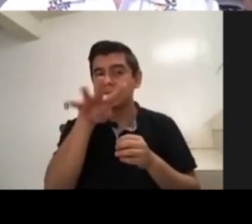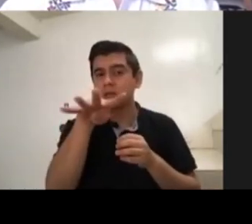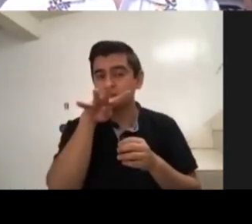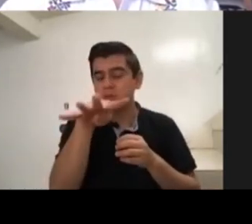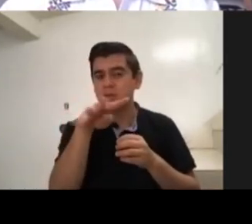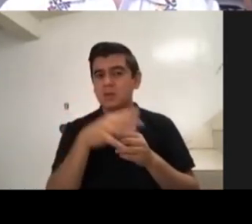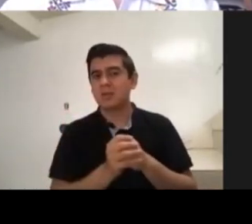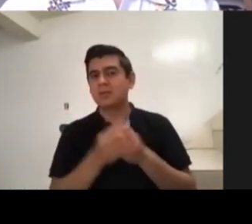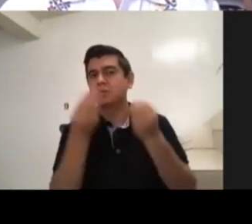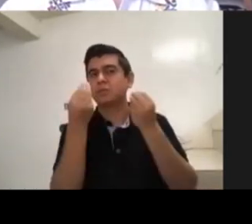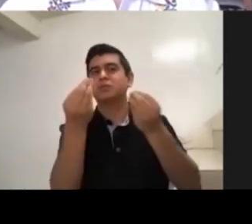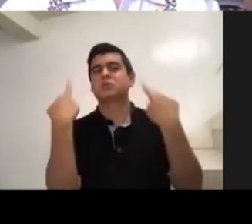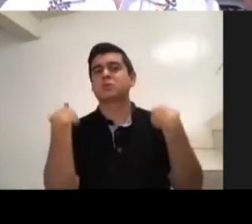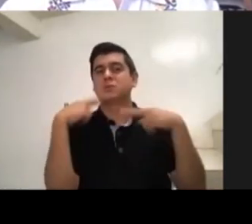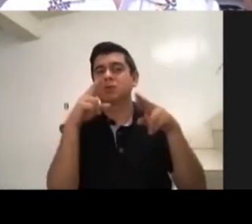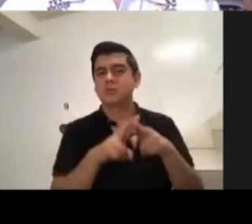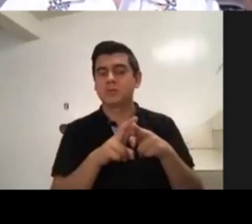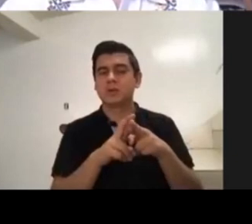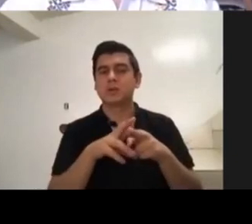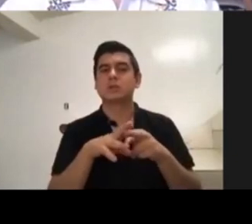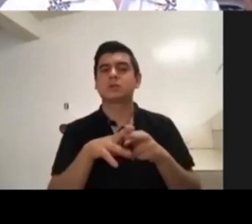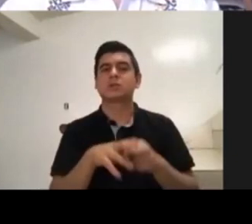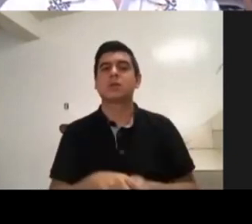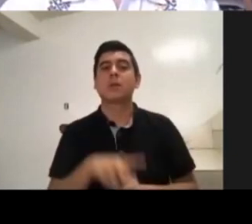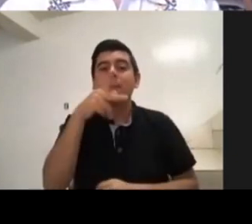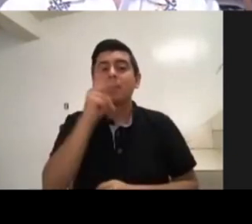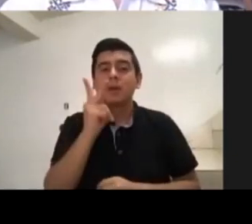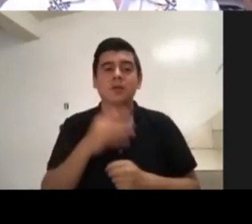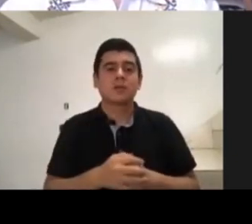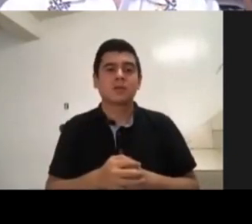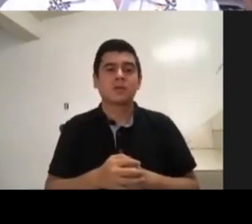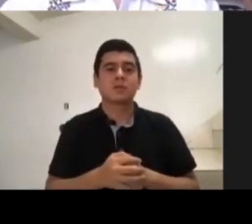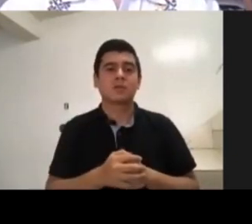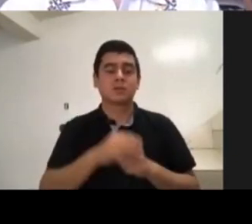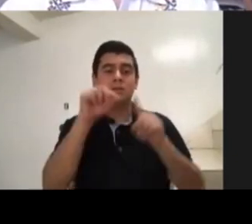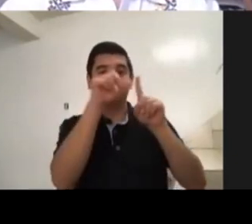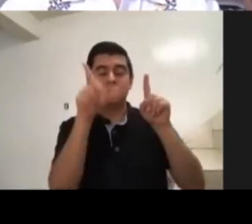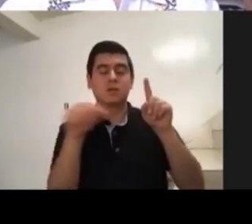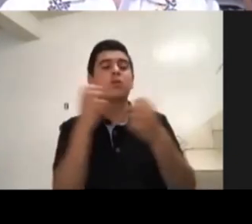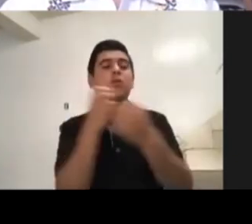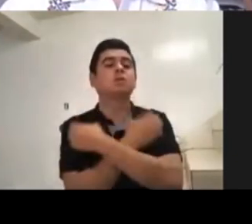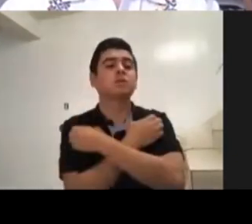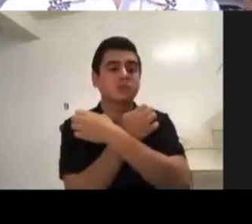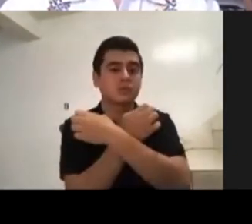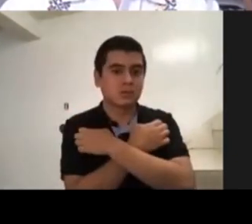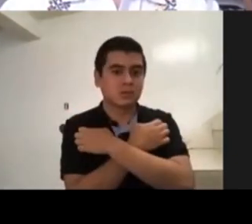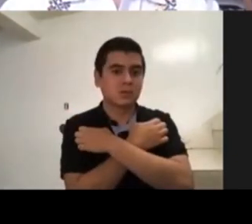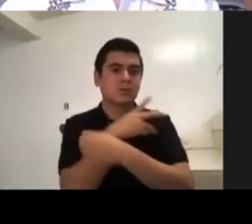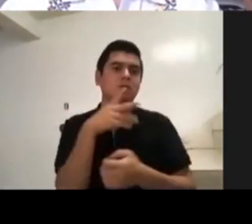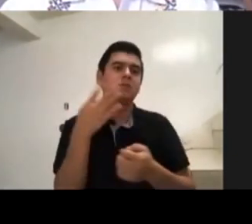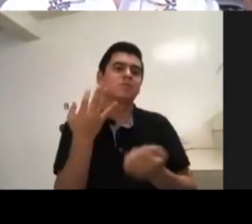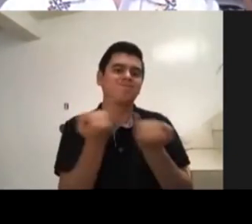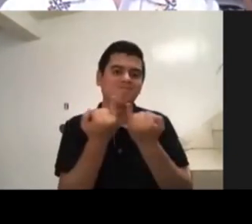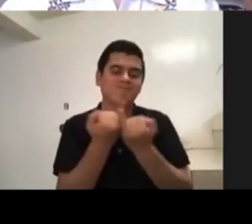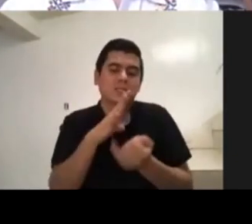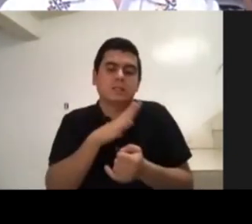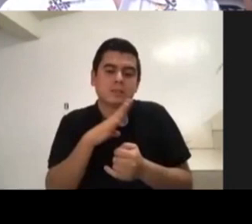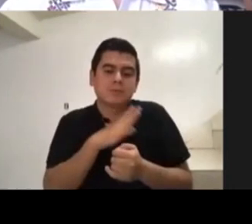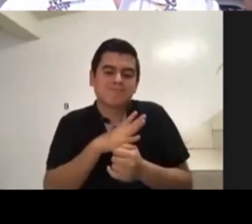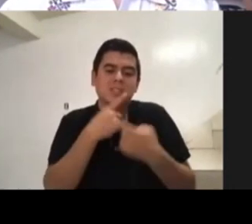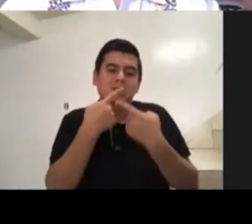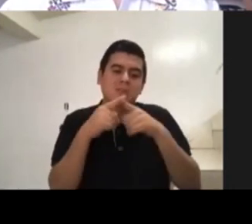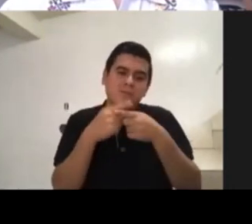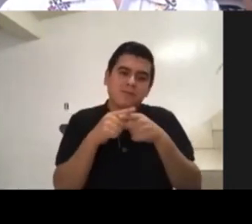este gran sistema refleja la exclusión y la desigualdad que son parte de nuestro paisaje